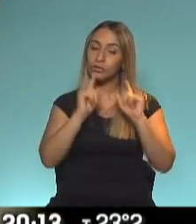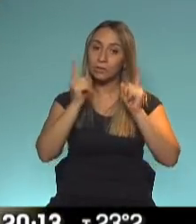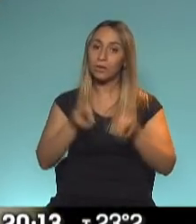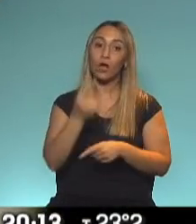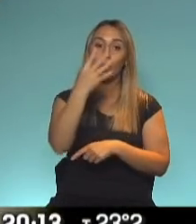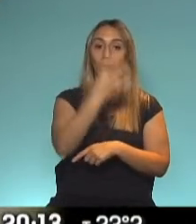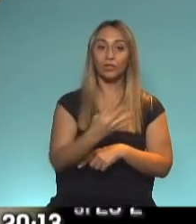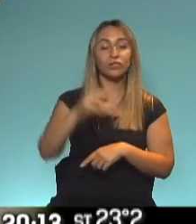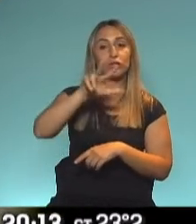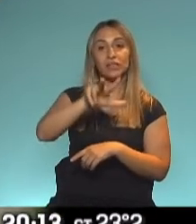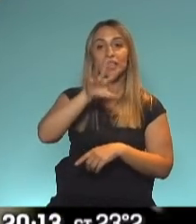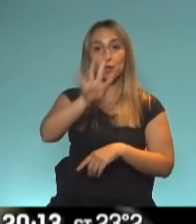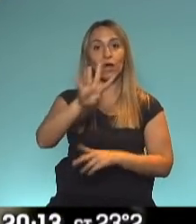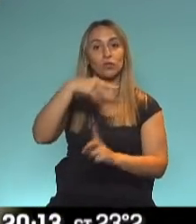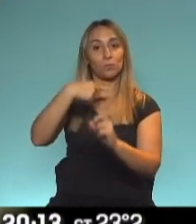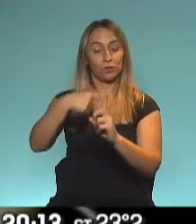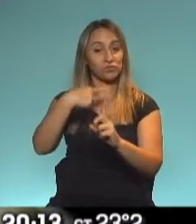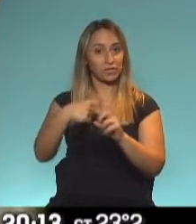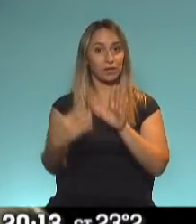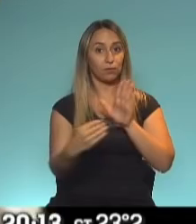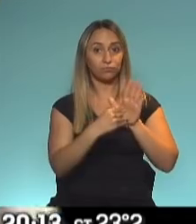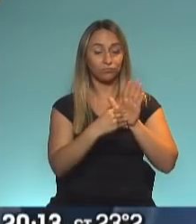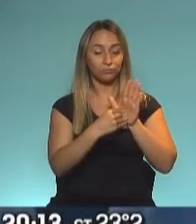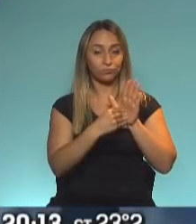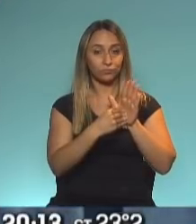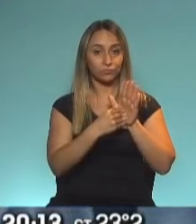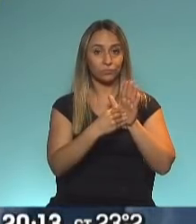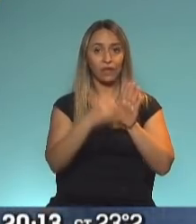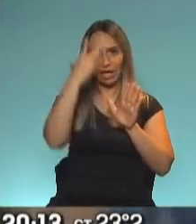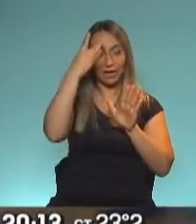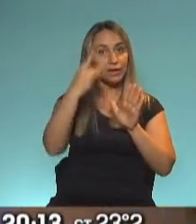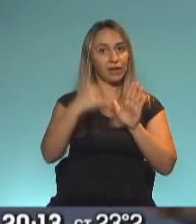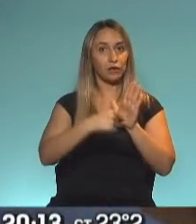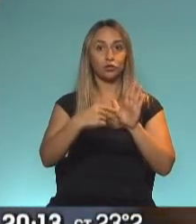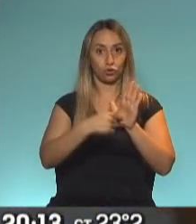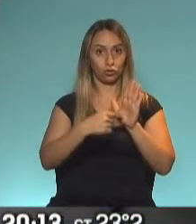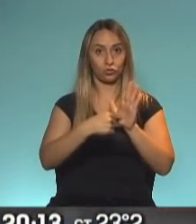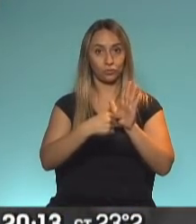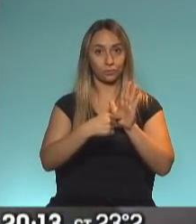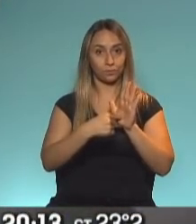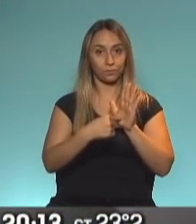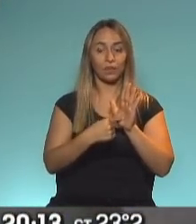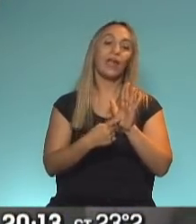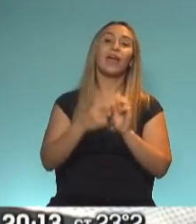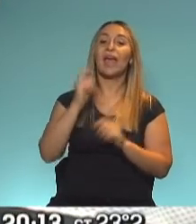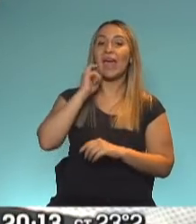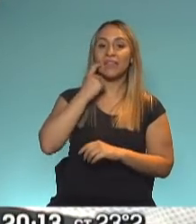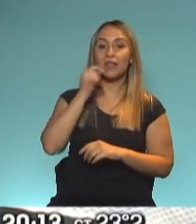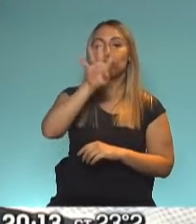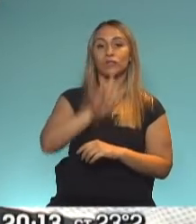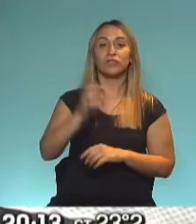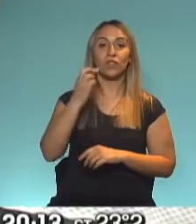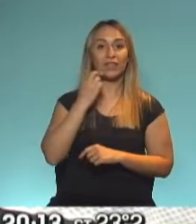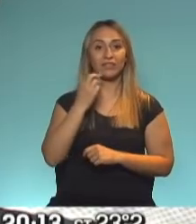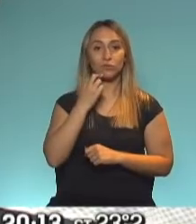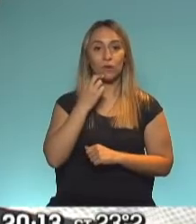esos 434 casos positivos de este reporte, arrojó un récord diario esa provincia. Entre Ríos, 419